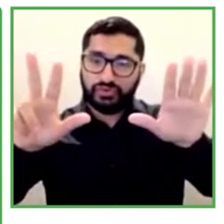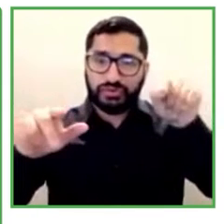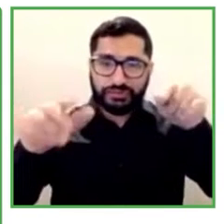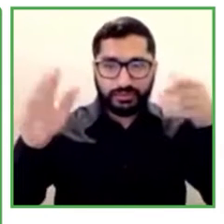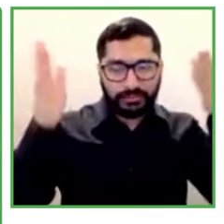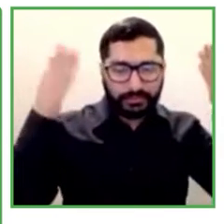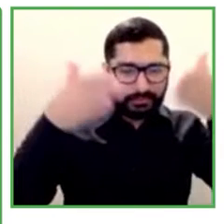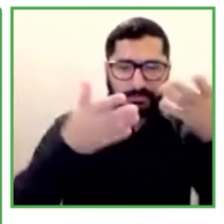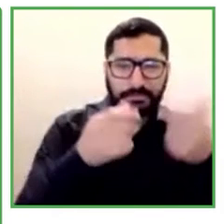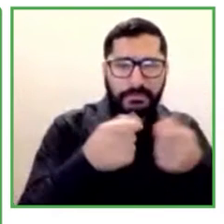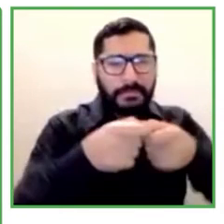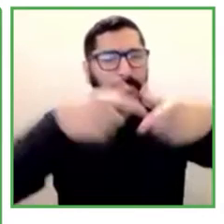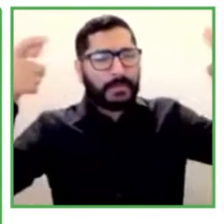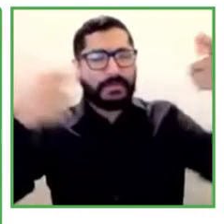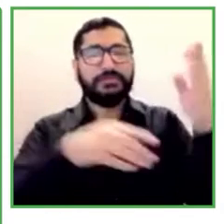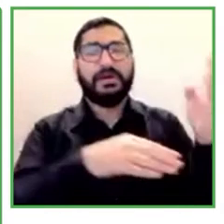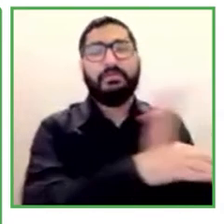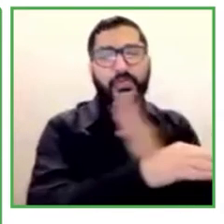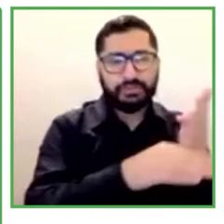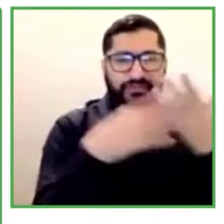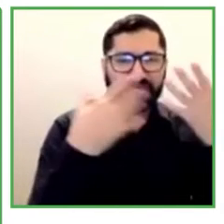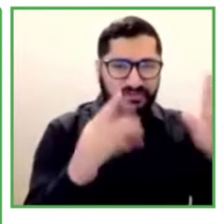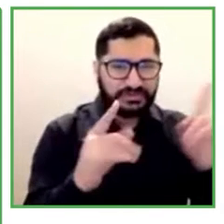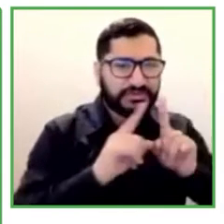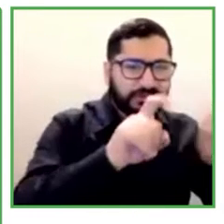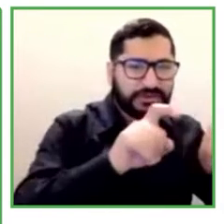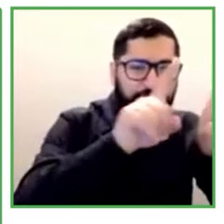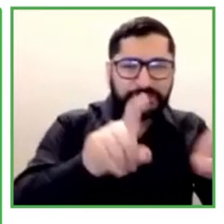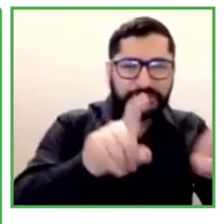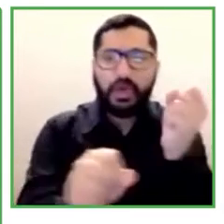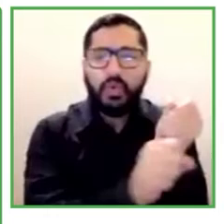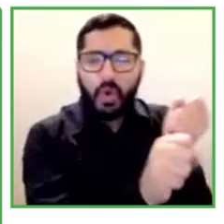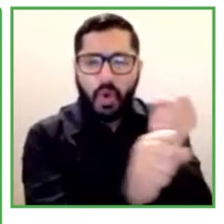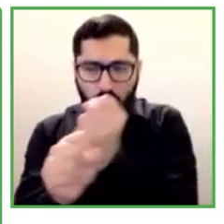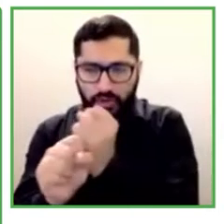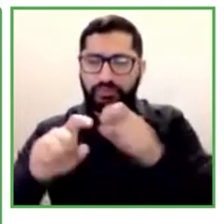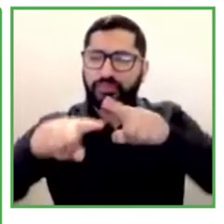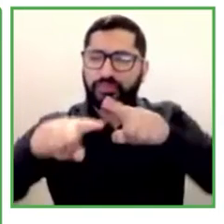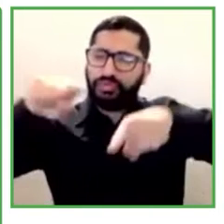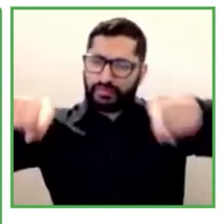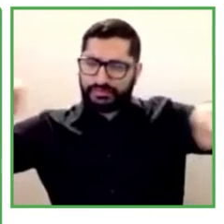equipos diversos aumenta la innovación en un 20%.